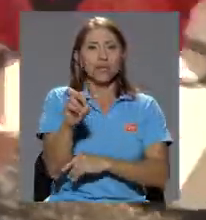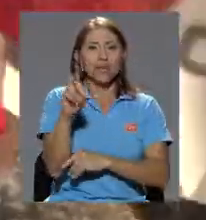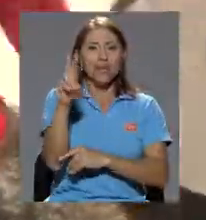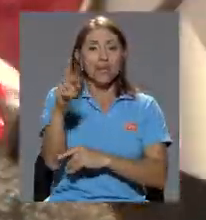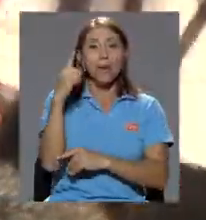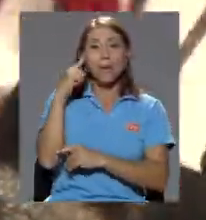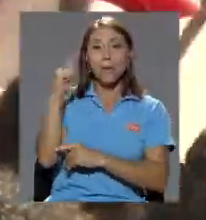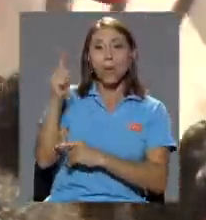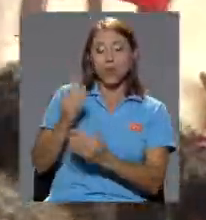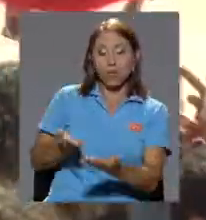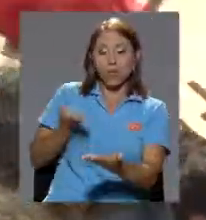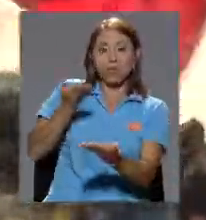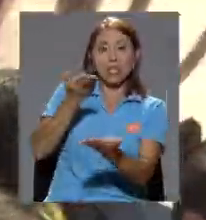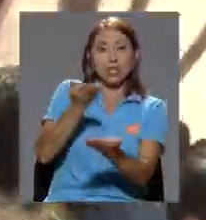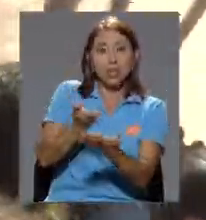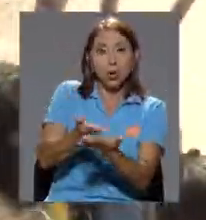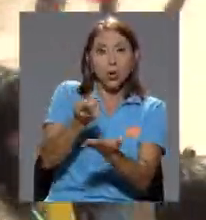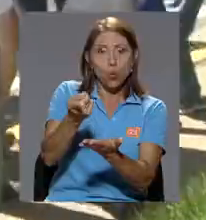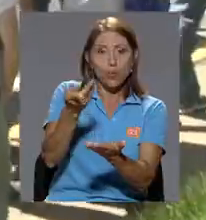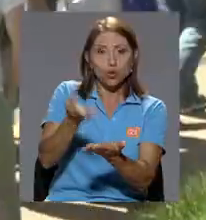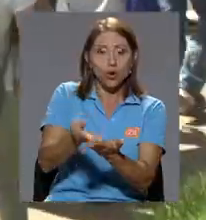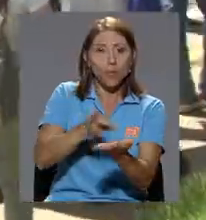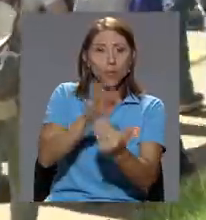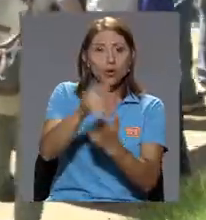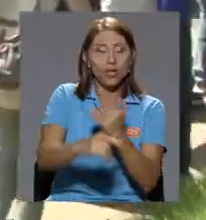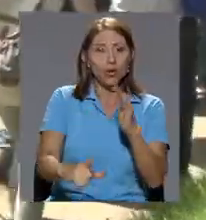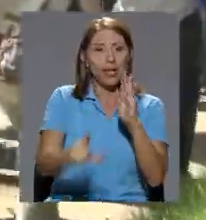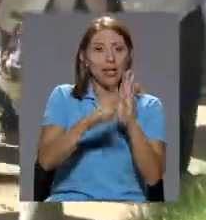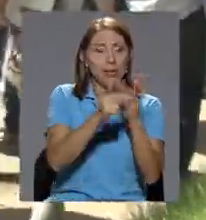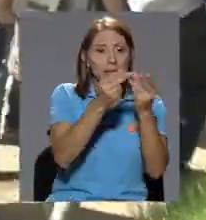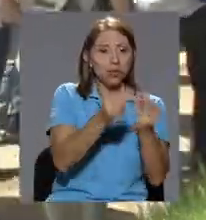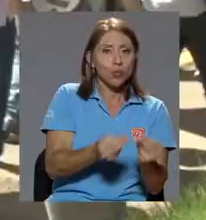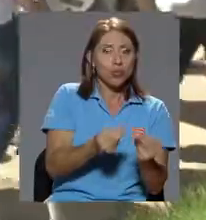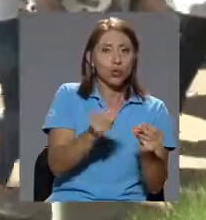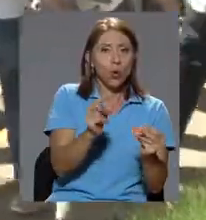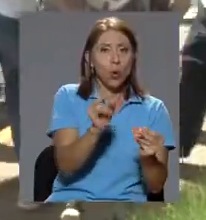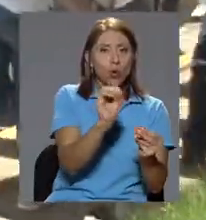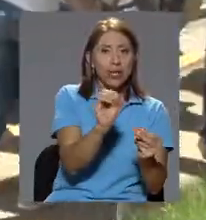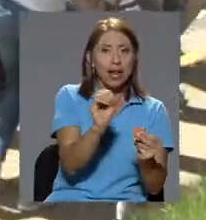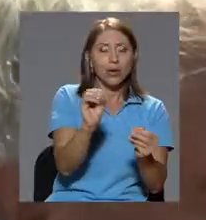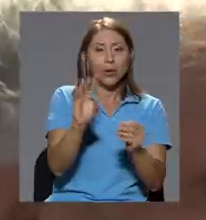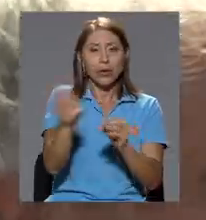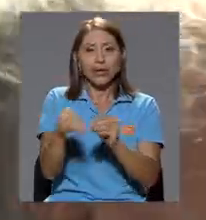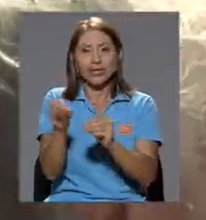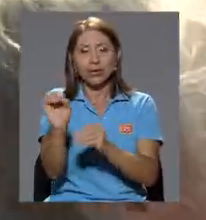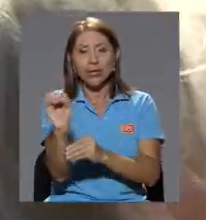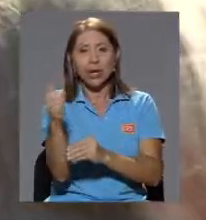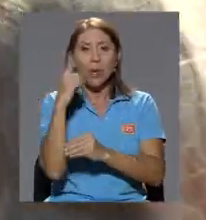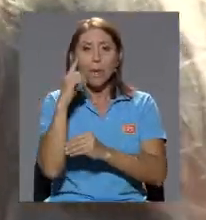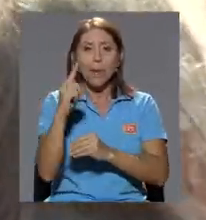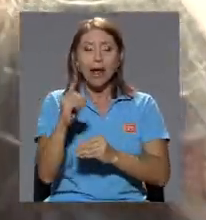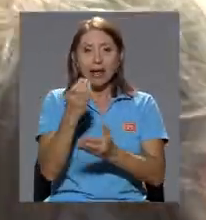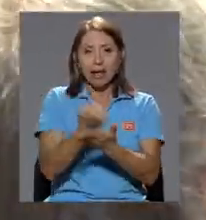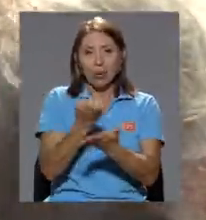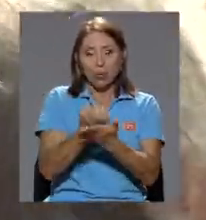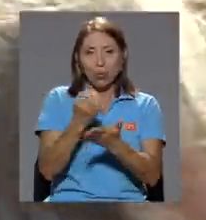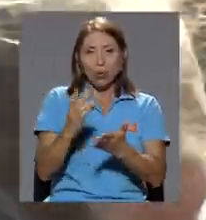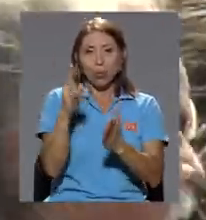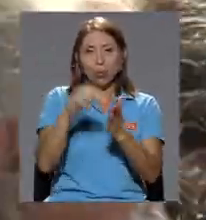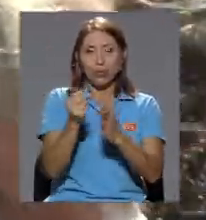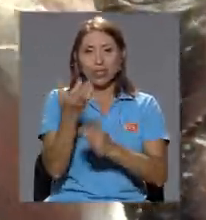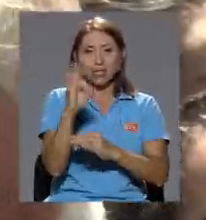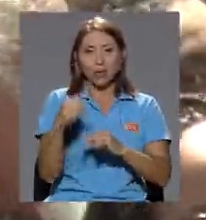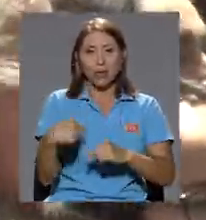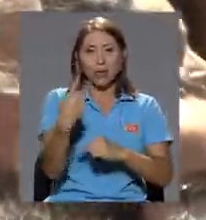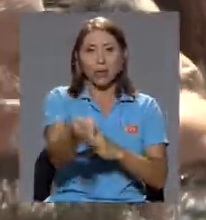la moción presentada al proyecto de ley del presupuesto ordinario y extraordinario de la República para el ejercicio económico 2019, que